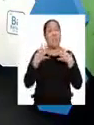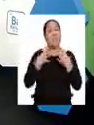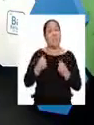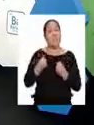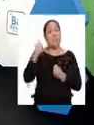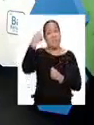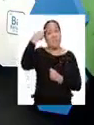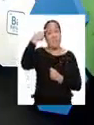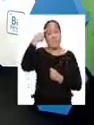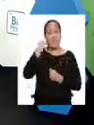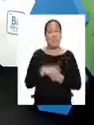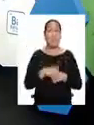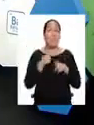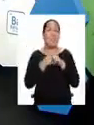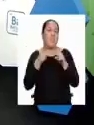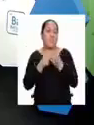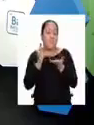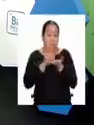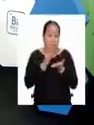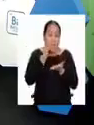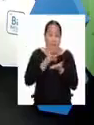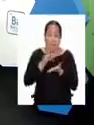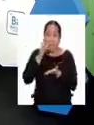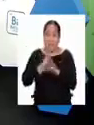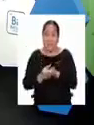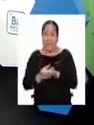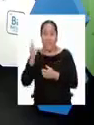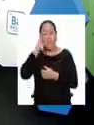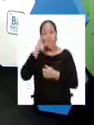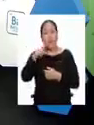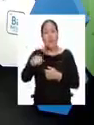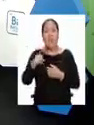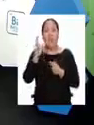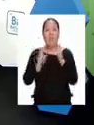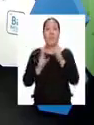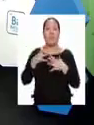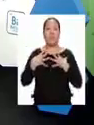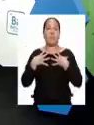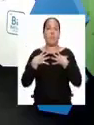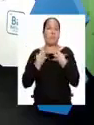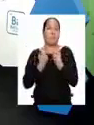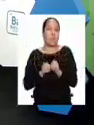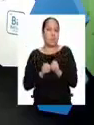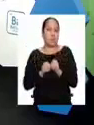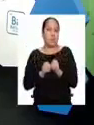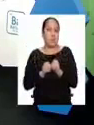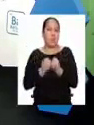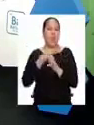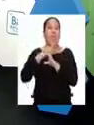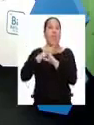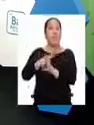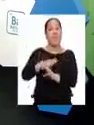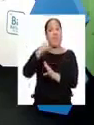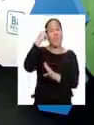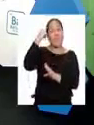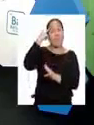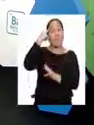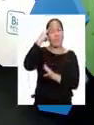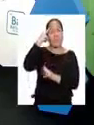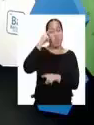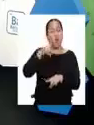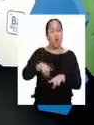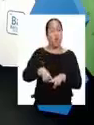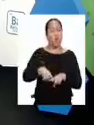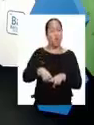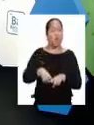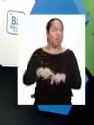ya que gracias a distintos tratamientos se busca la rehabilitación del paciente, permitiéndole evitar pensar, al menos